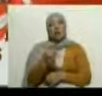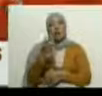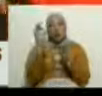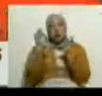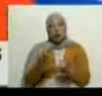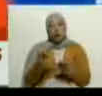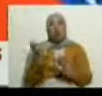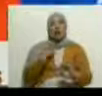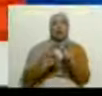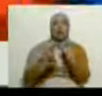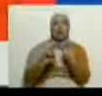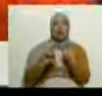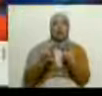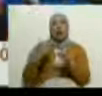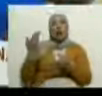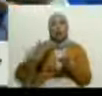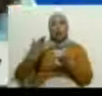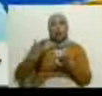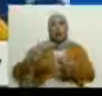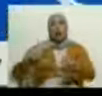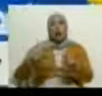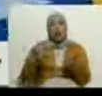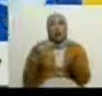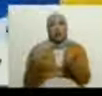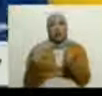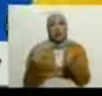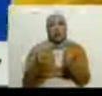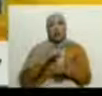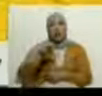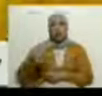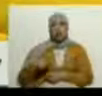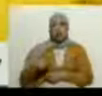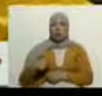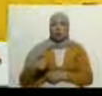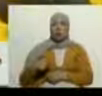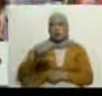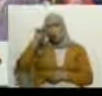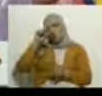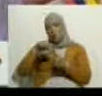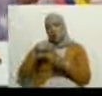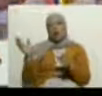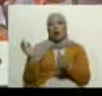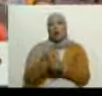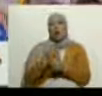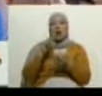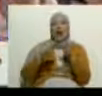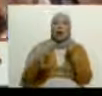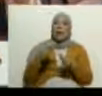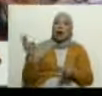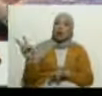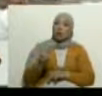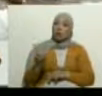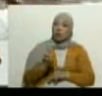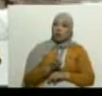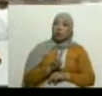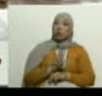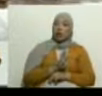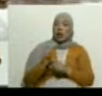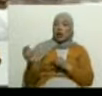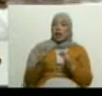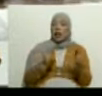el rechazo a las sanciones y a la guerra económica. Nosotros, para lograr conseguir la paz en este país, primero el diálogo,